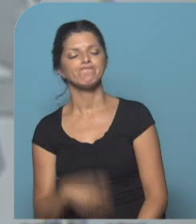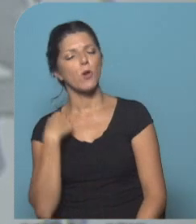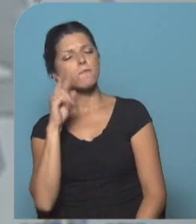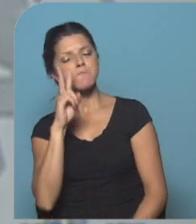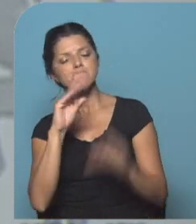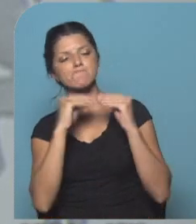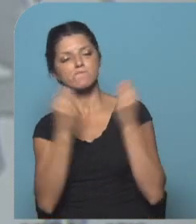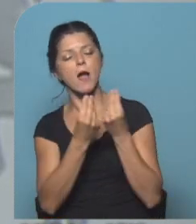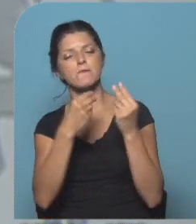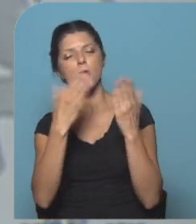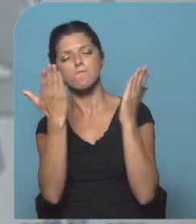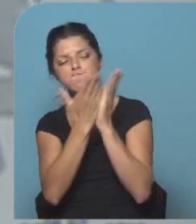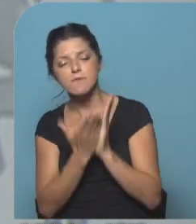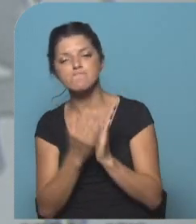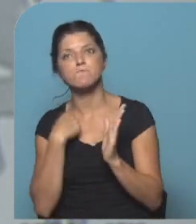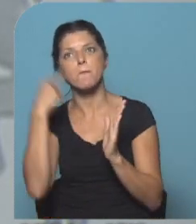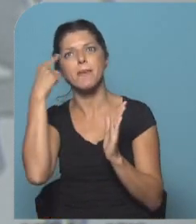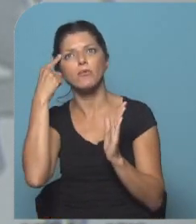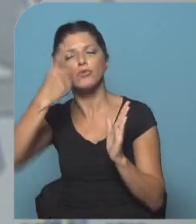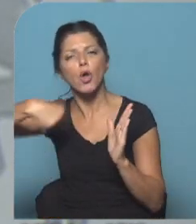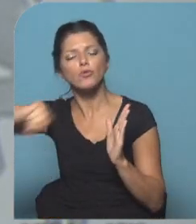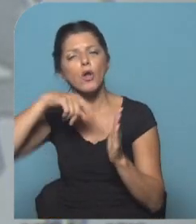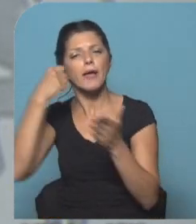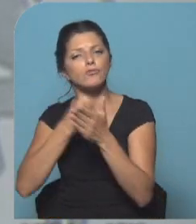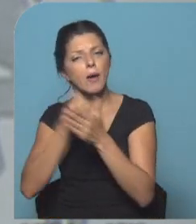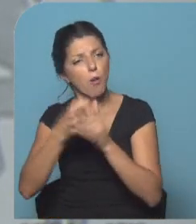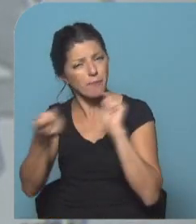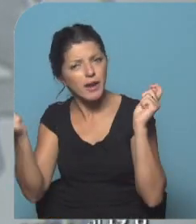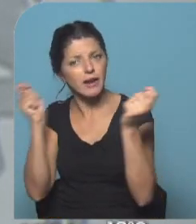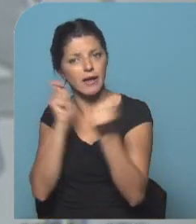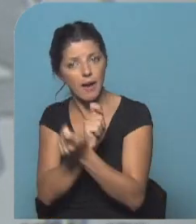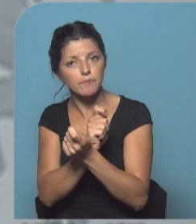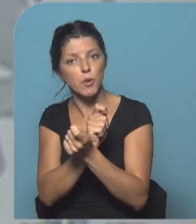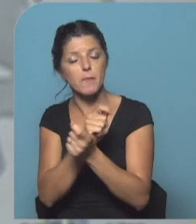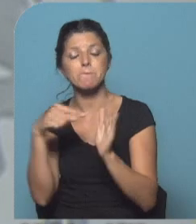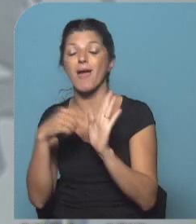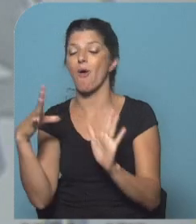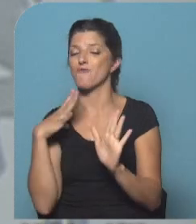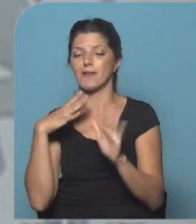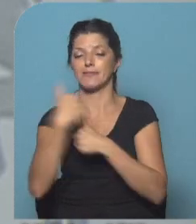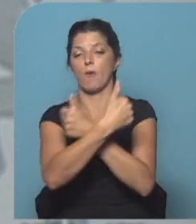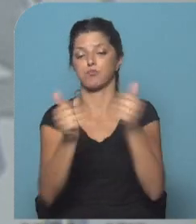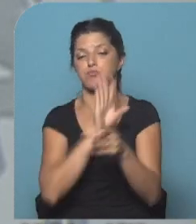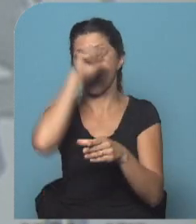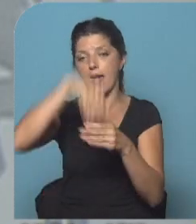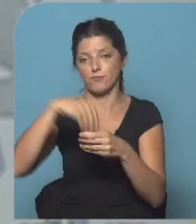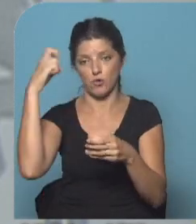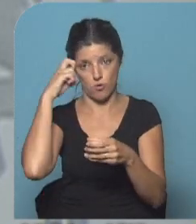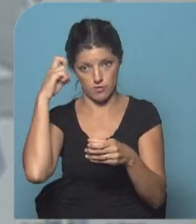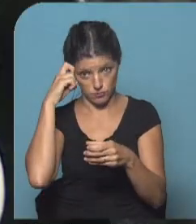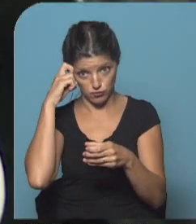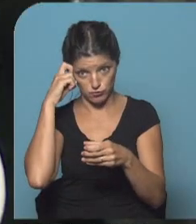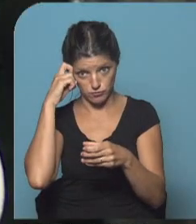es que los que queríamos el cambio no hemos conseguido los escaños suficientes para llevarlos a buen